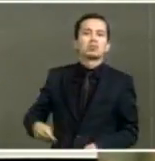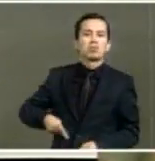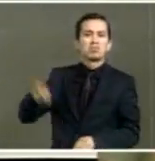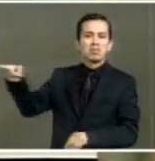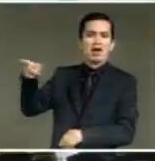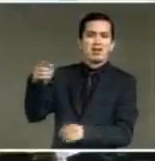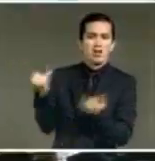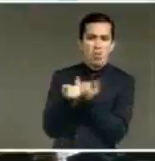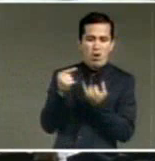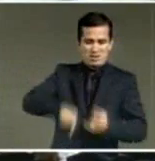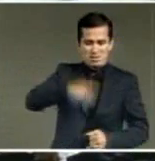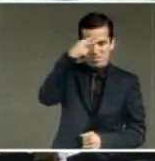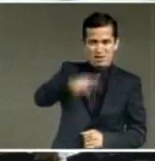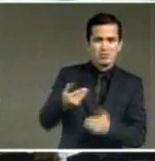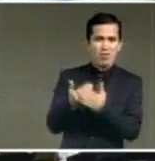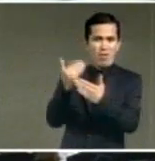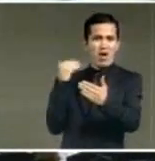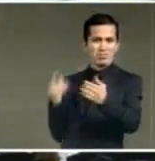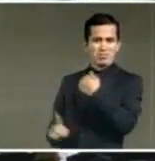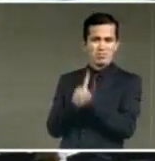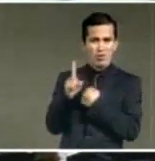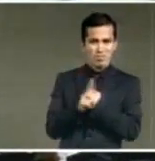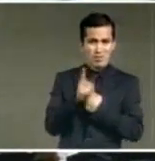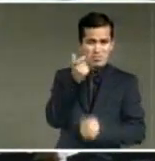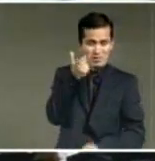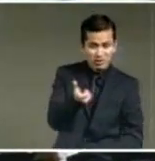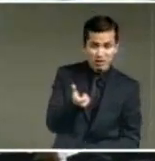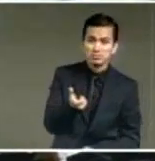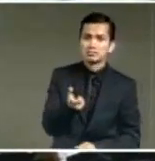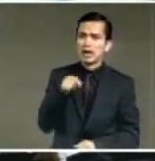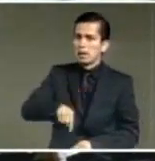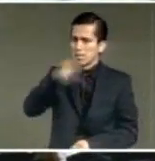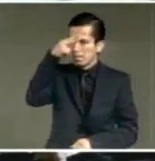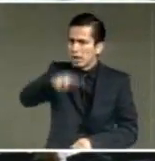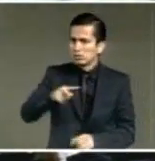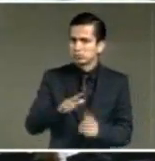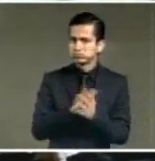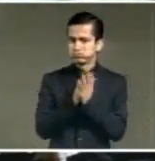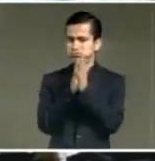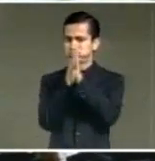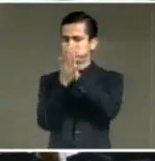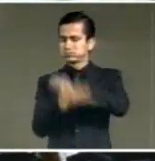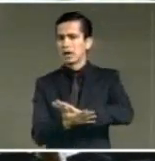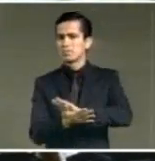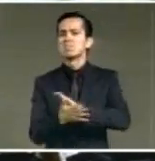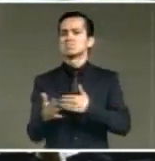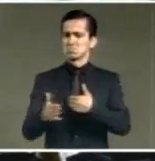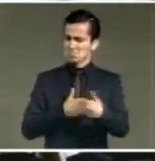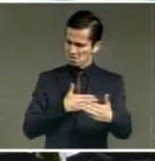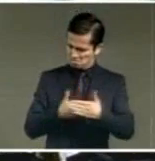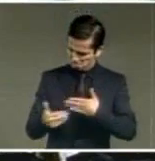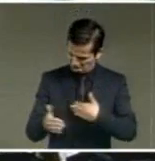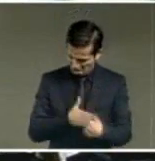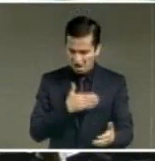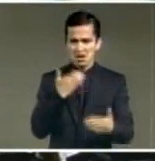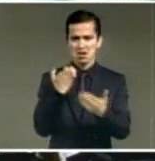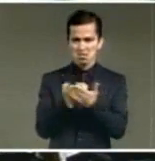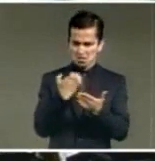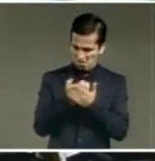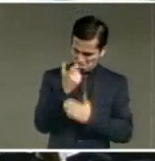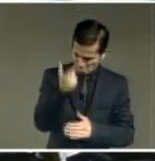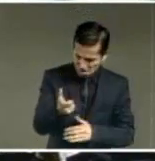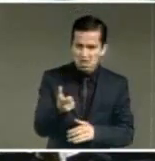México. Estamos transformando a México en una economía moderna y competitiva. Lo estamos haciendo a través de